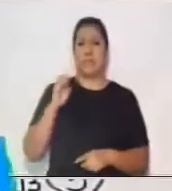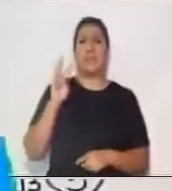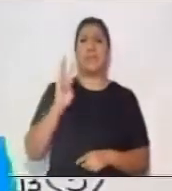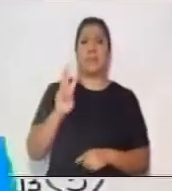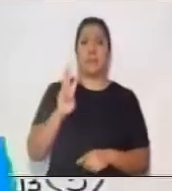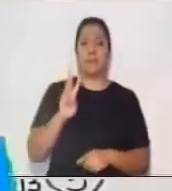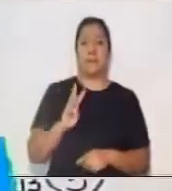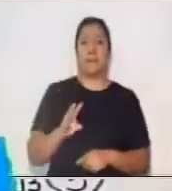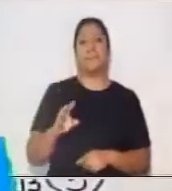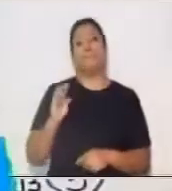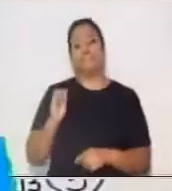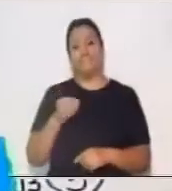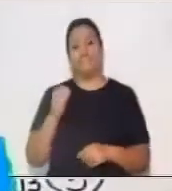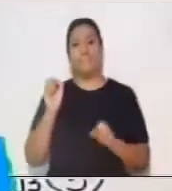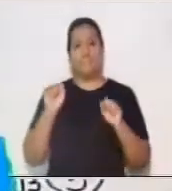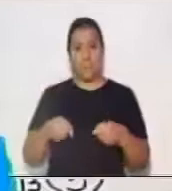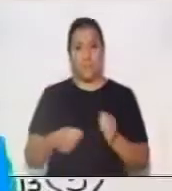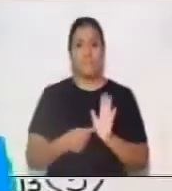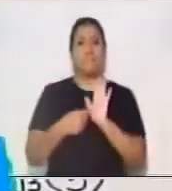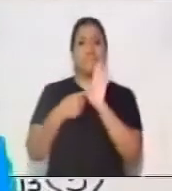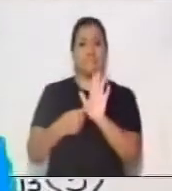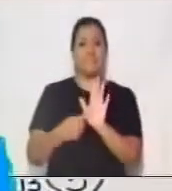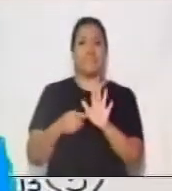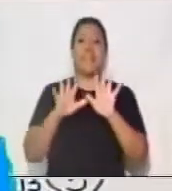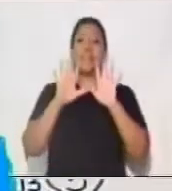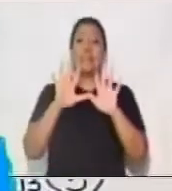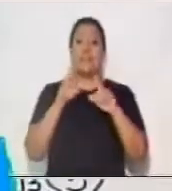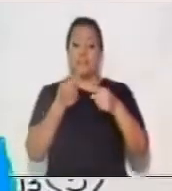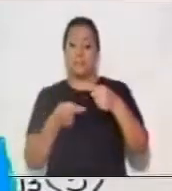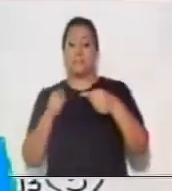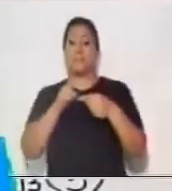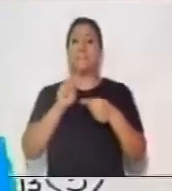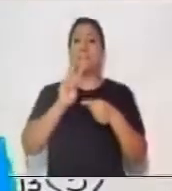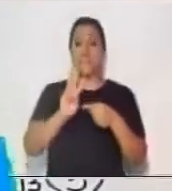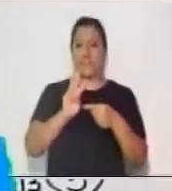estos años. Quiero verte también. Fabi.